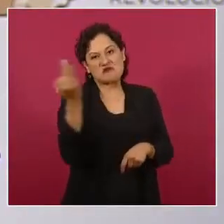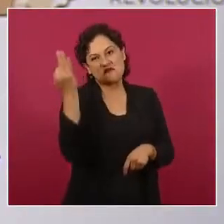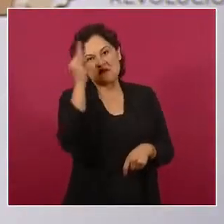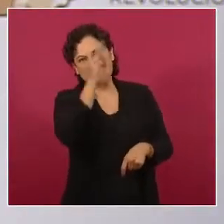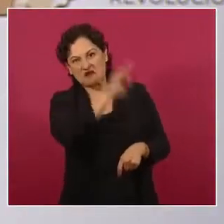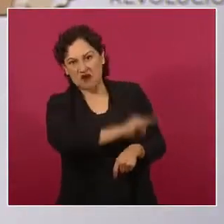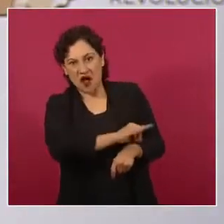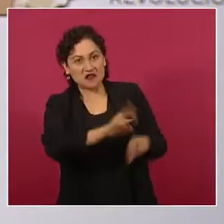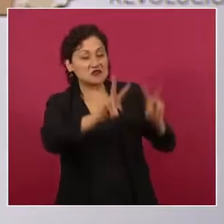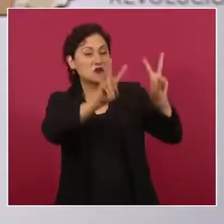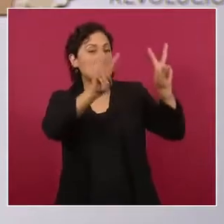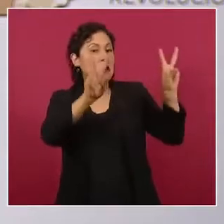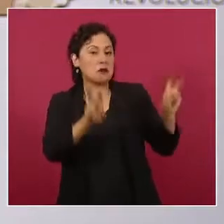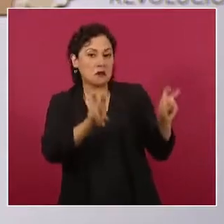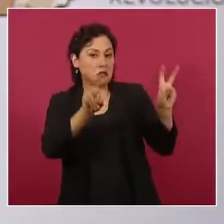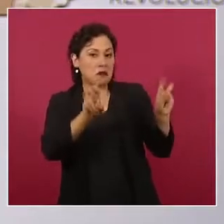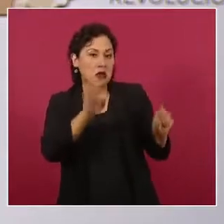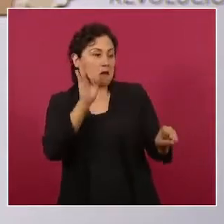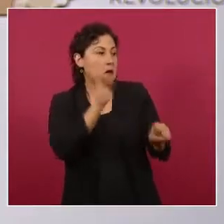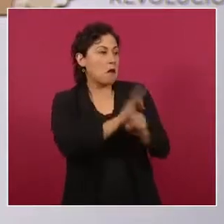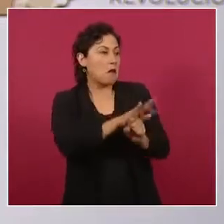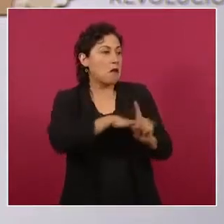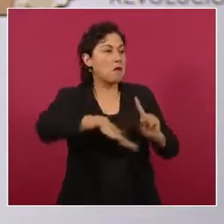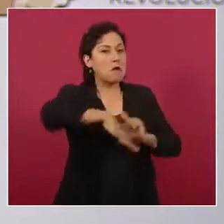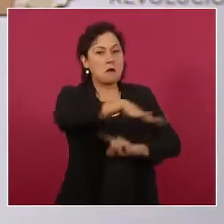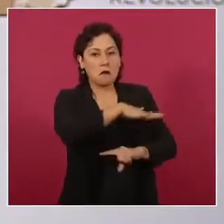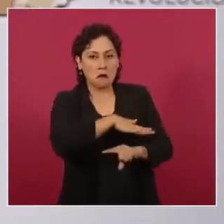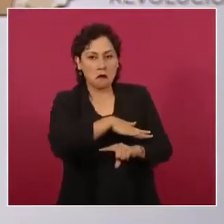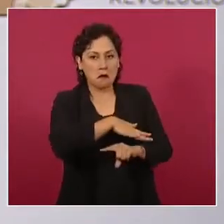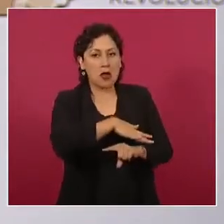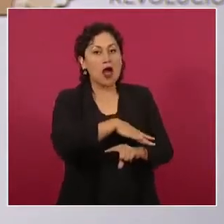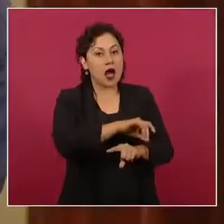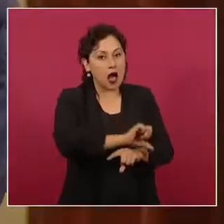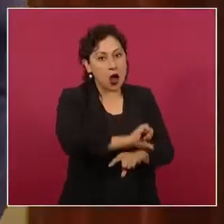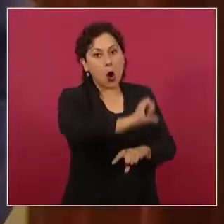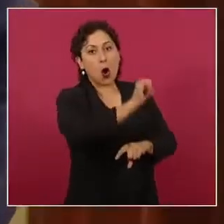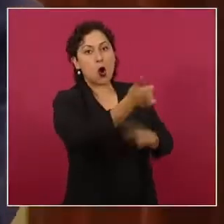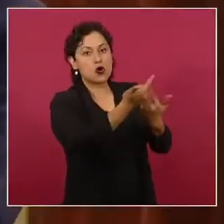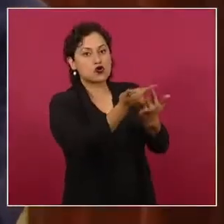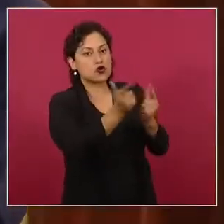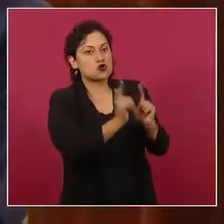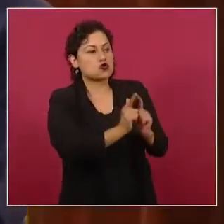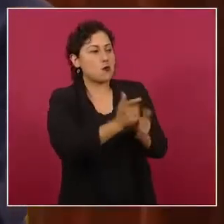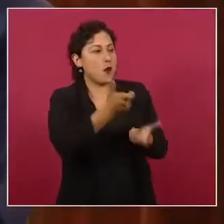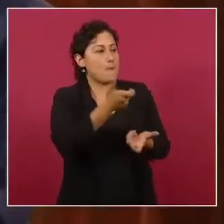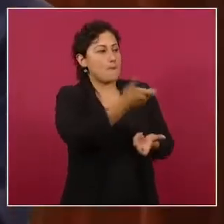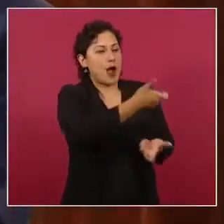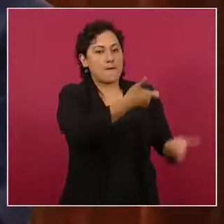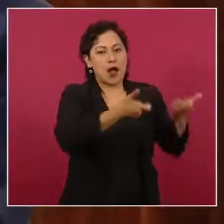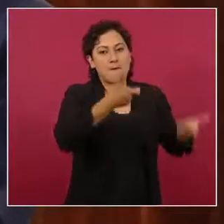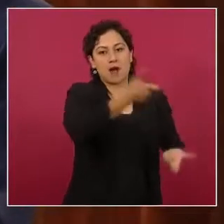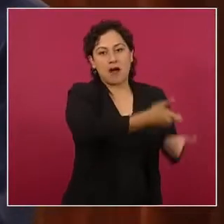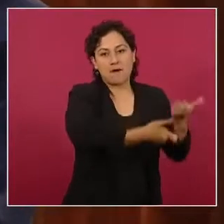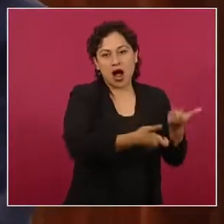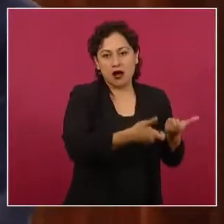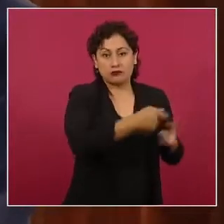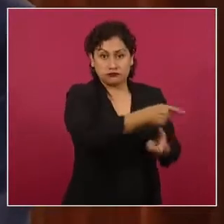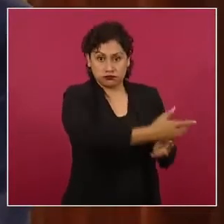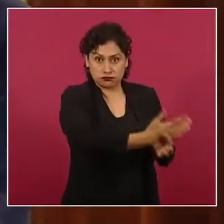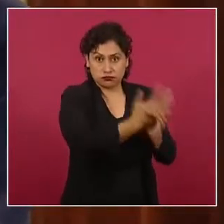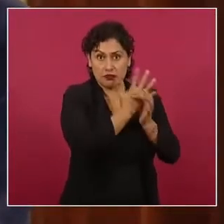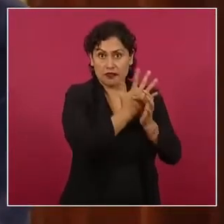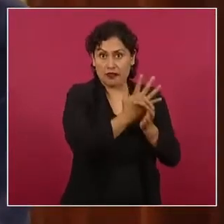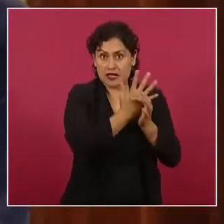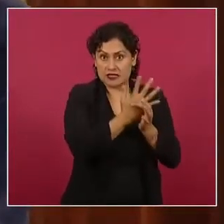financiados por grupos de intereses creados, decían que estábamos nosotros promoviendo la